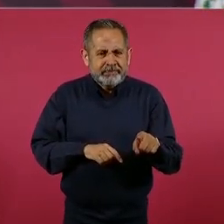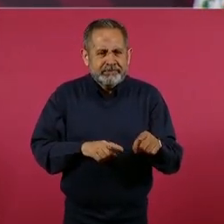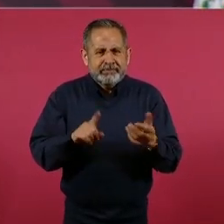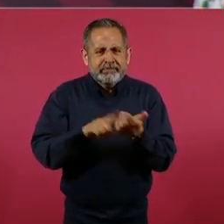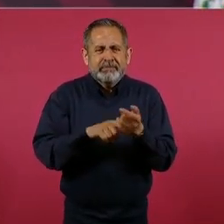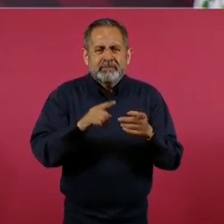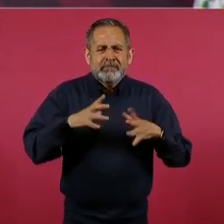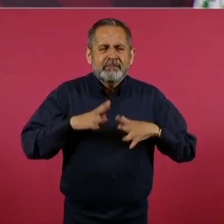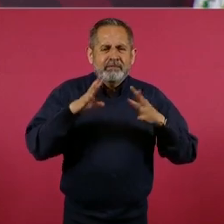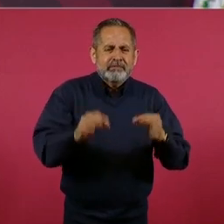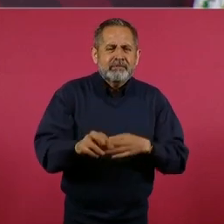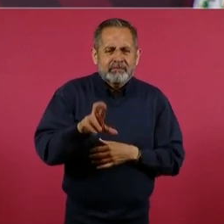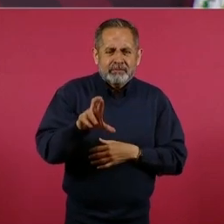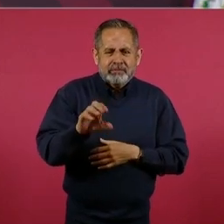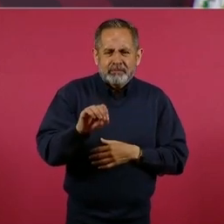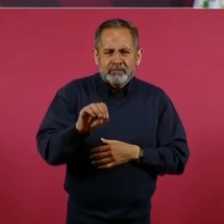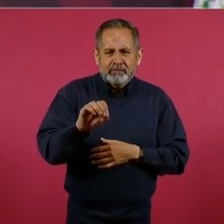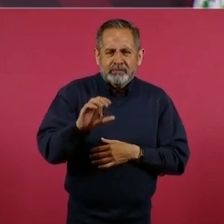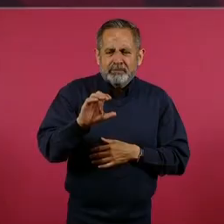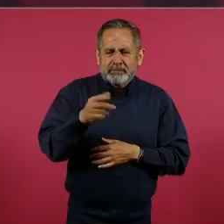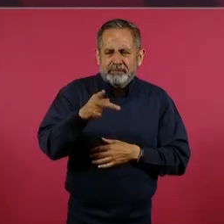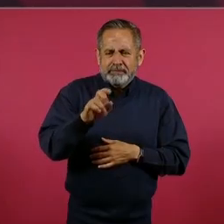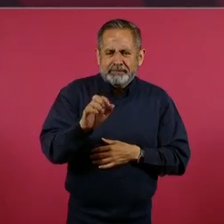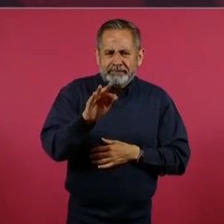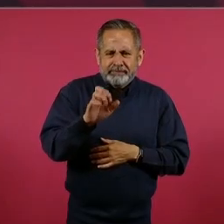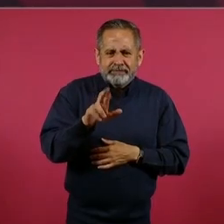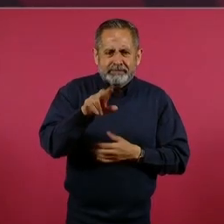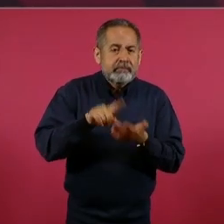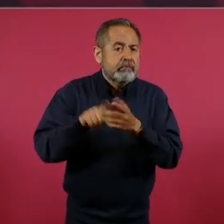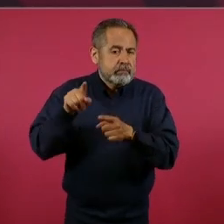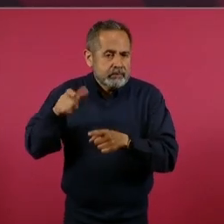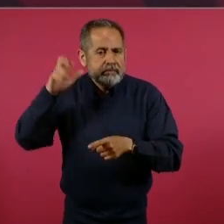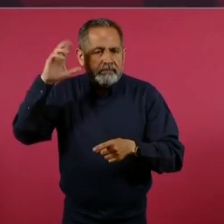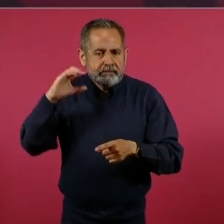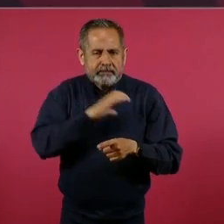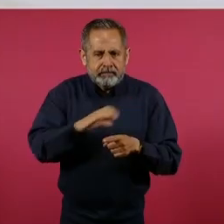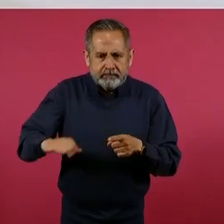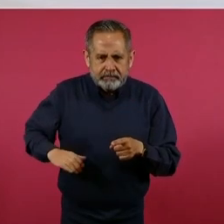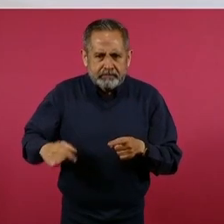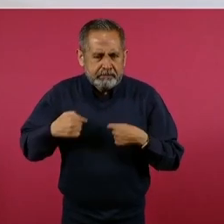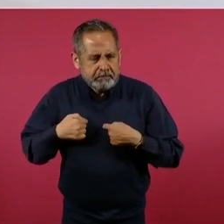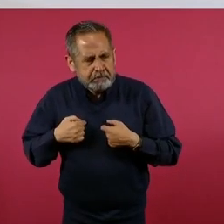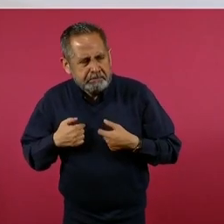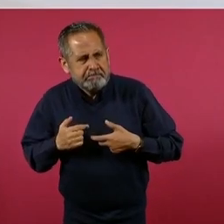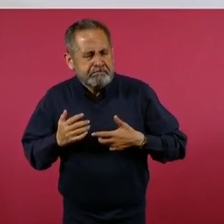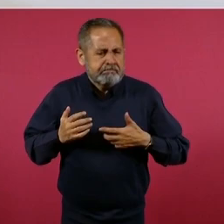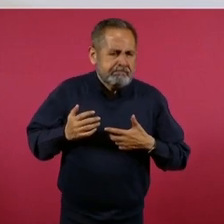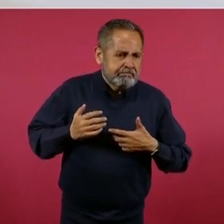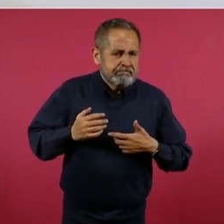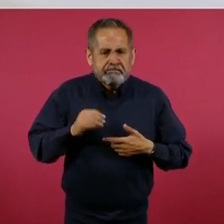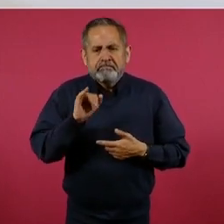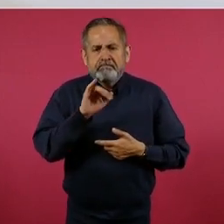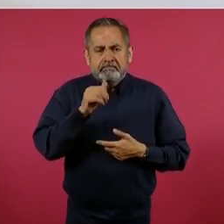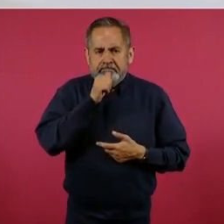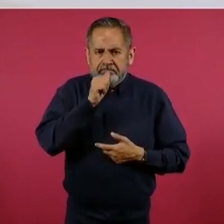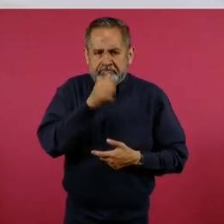con la Fundación Rockefeller. Entonces me invitaron, era yo candidato a la